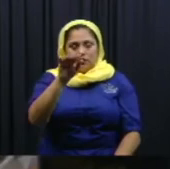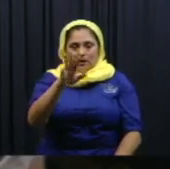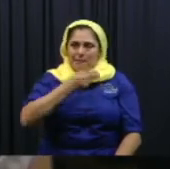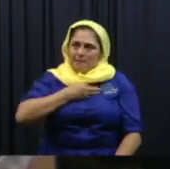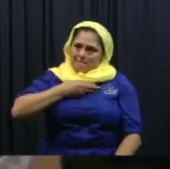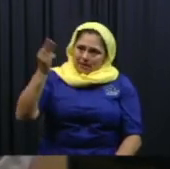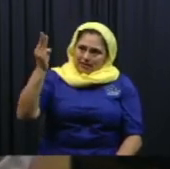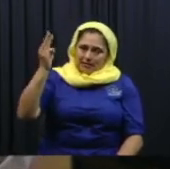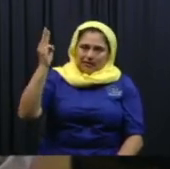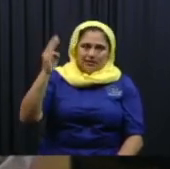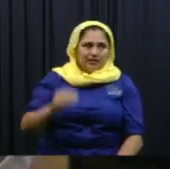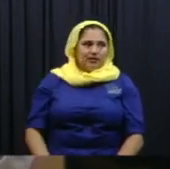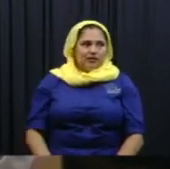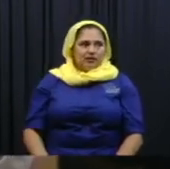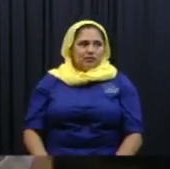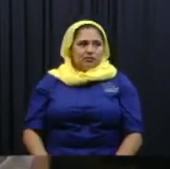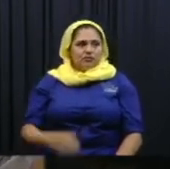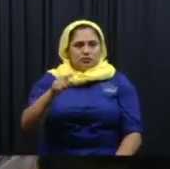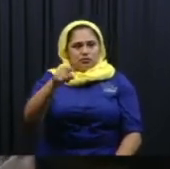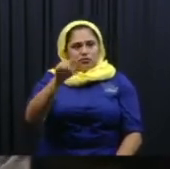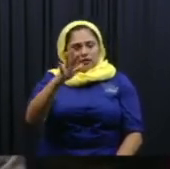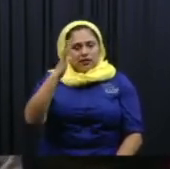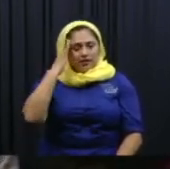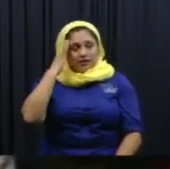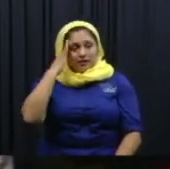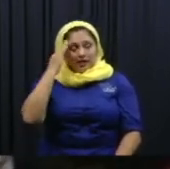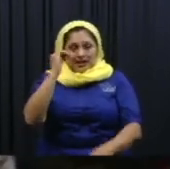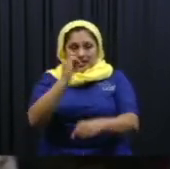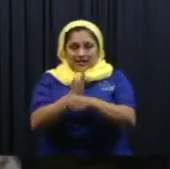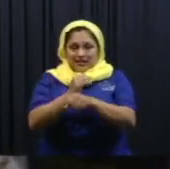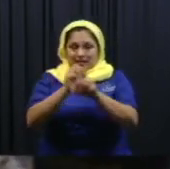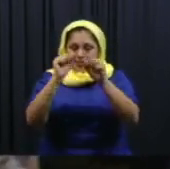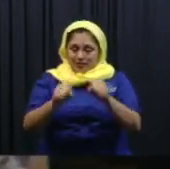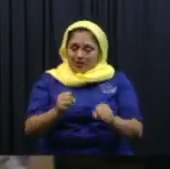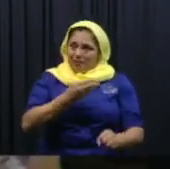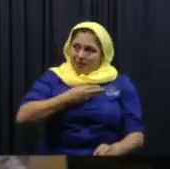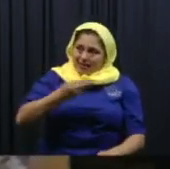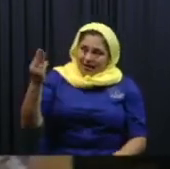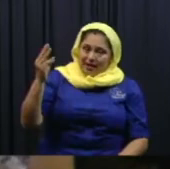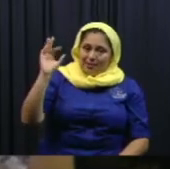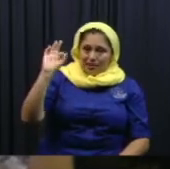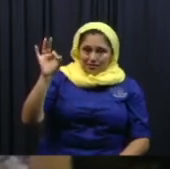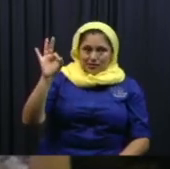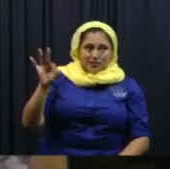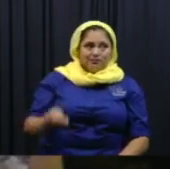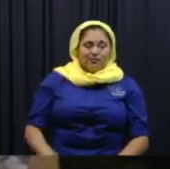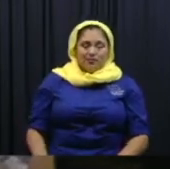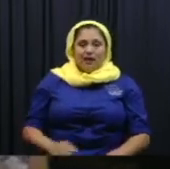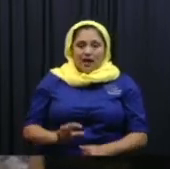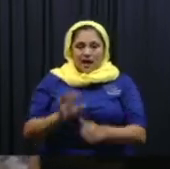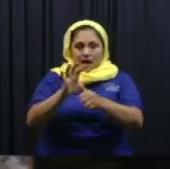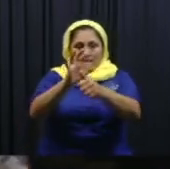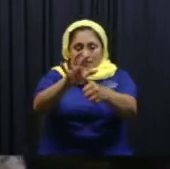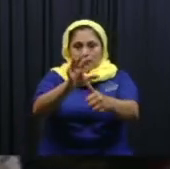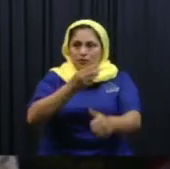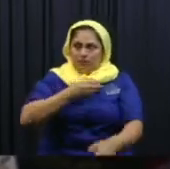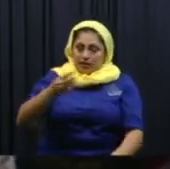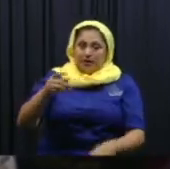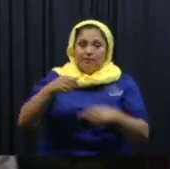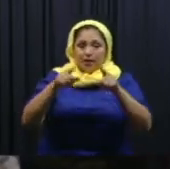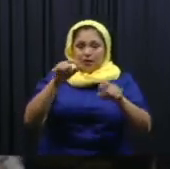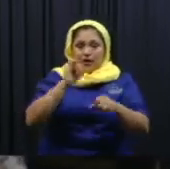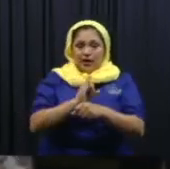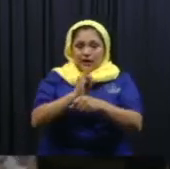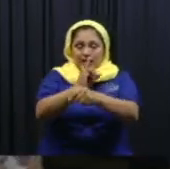me envíe Usted sabe que la iglesia puede enviar o sea el apóstol envía pero la Iglesia